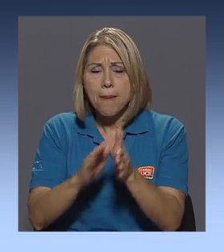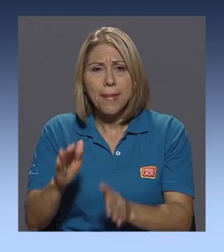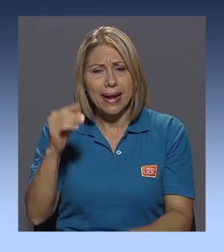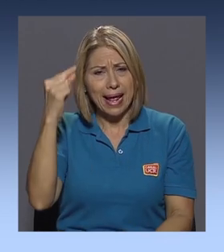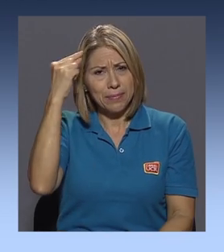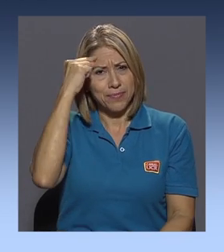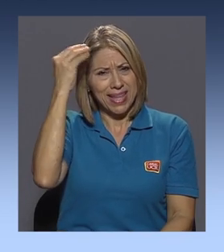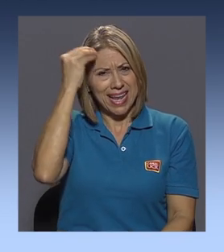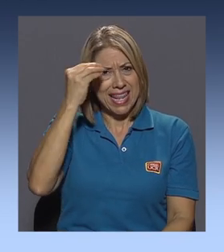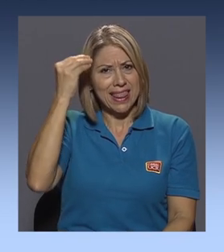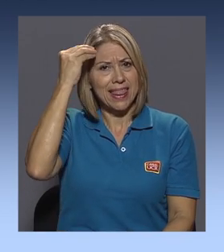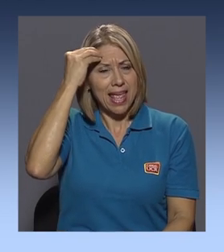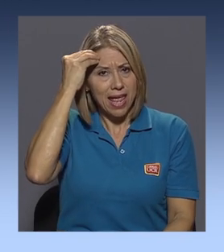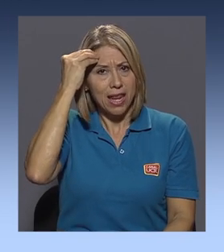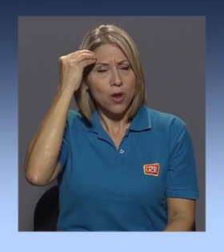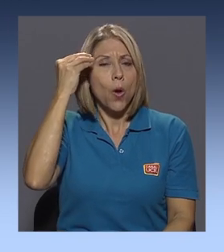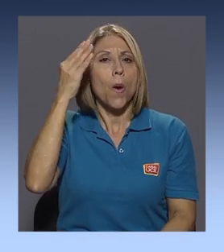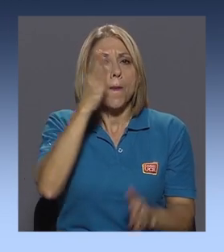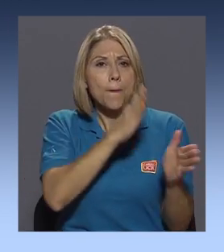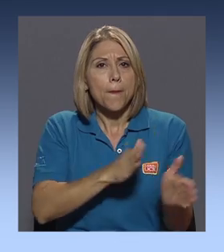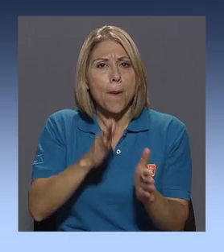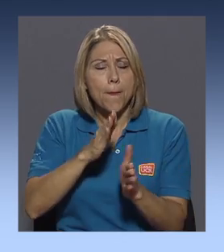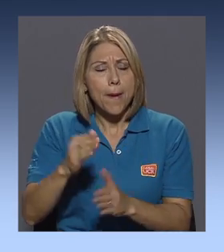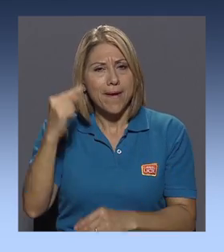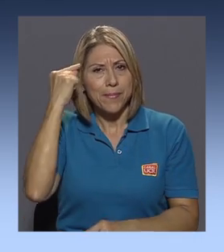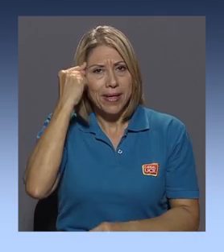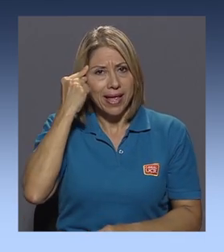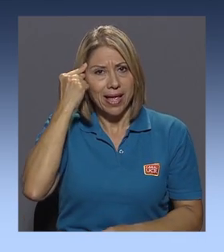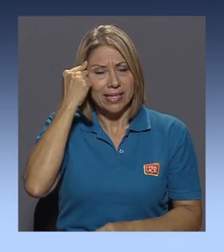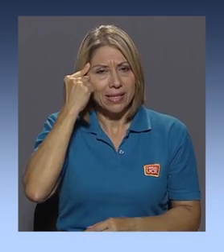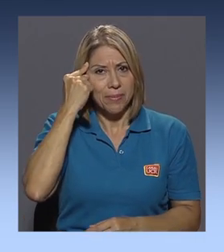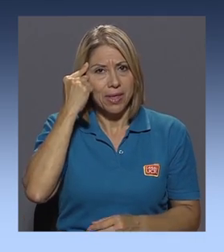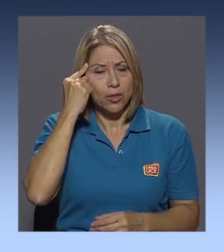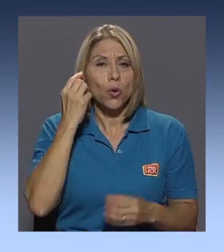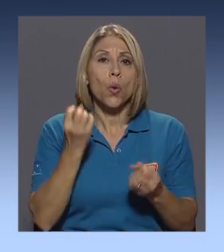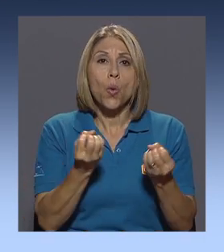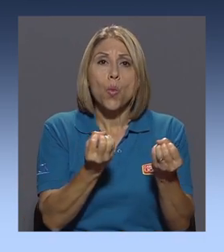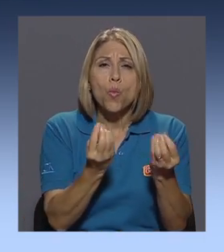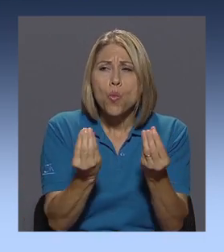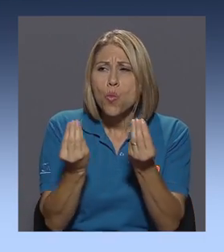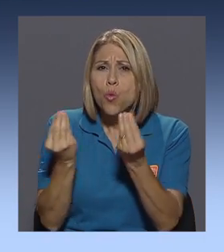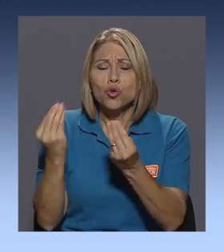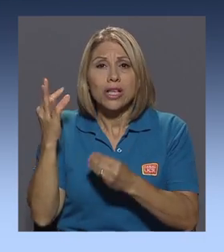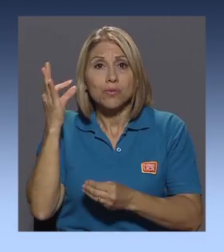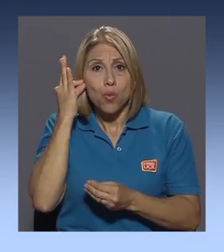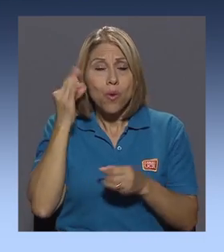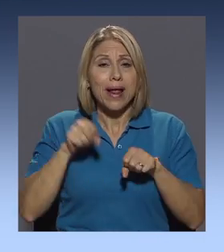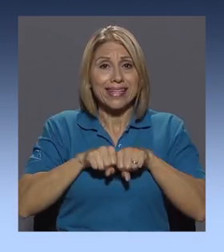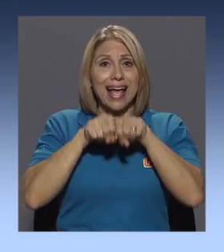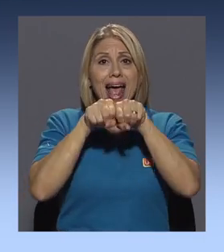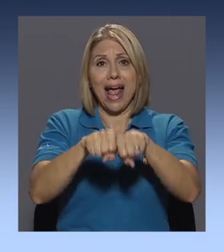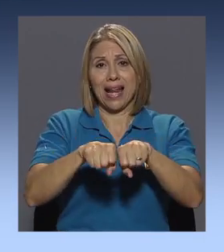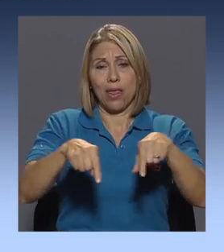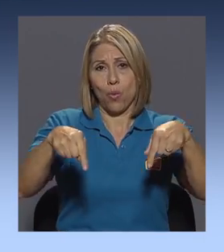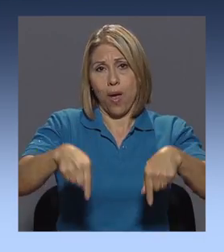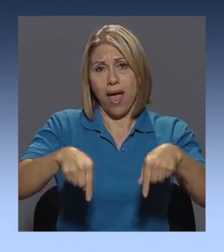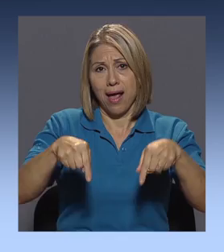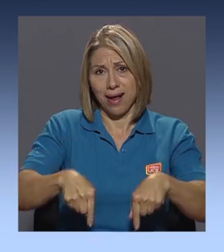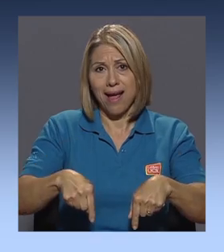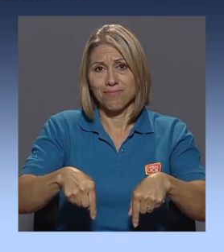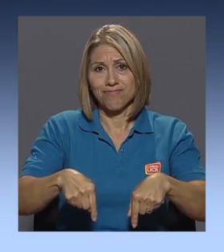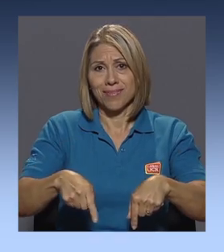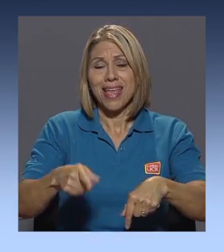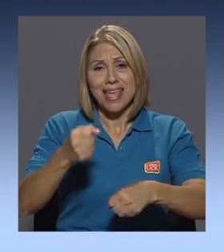criterio, formadora de pensamiento. Muchas mujeres han salido graduadas de acá y